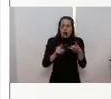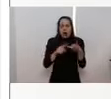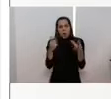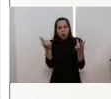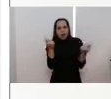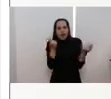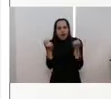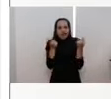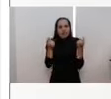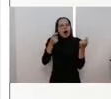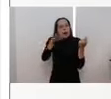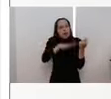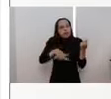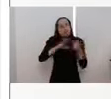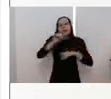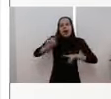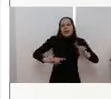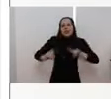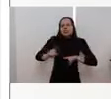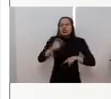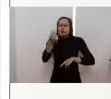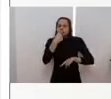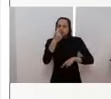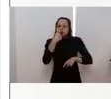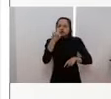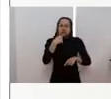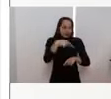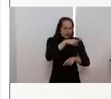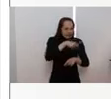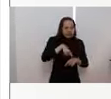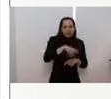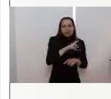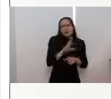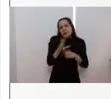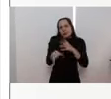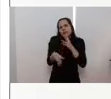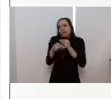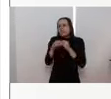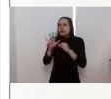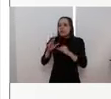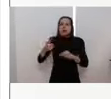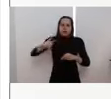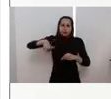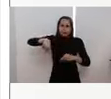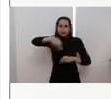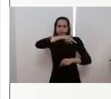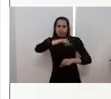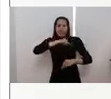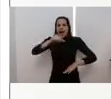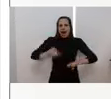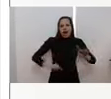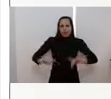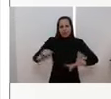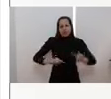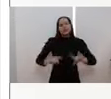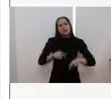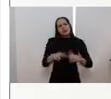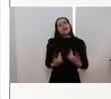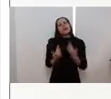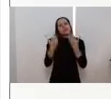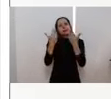en la administración de medicamentos y desde el punto de vista administrativo nos sirve muchísimo para mejorar la eficiencia